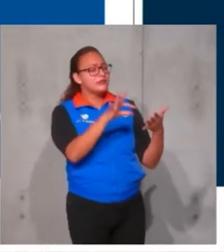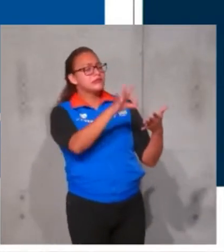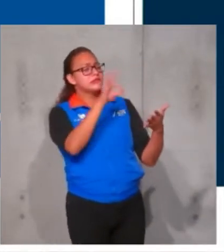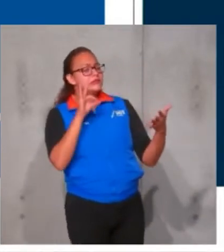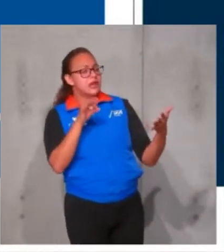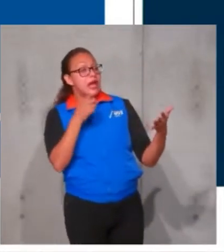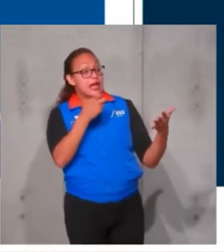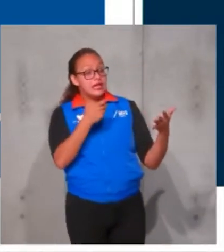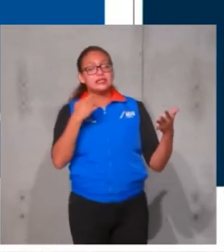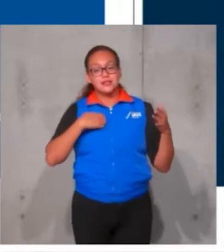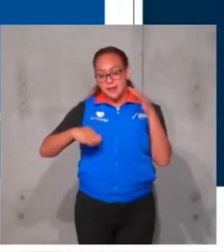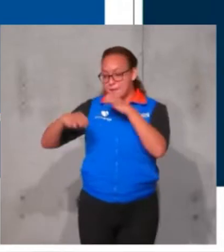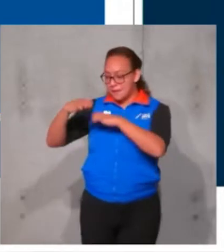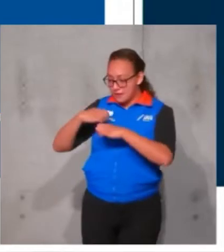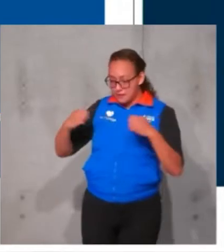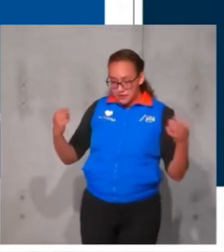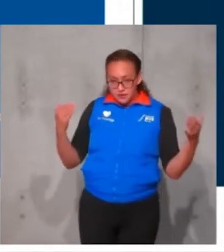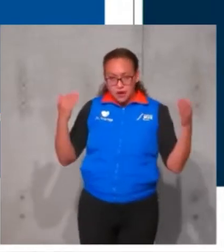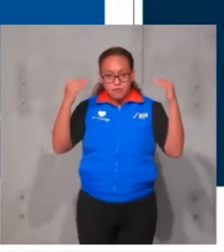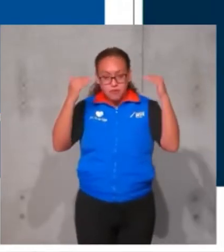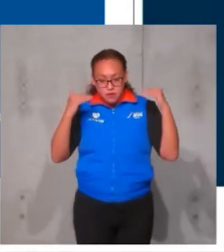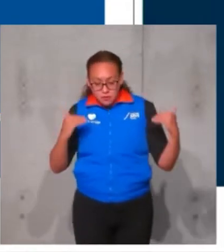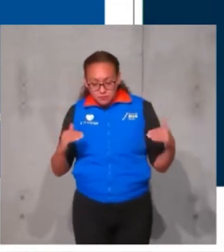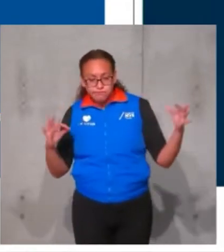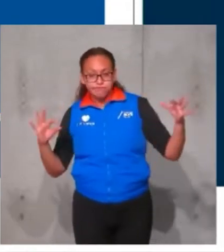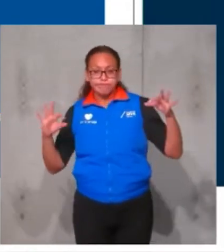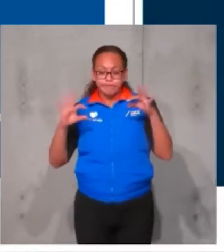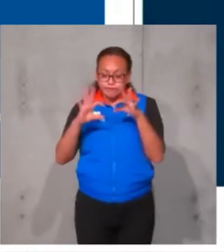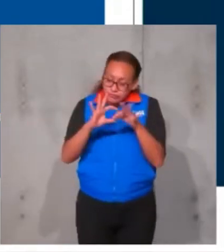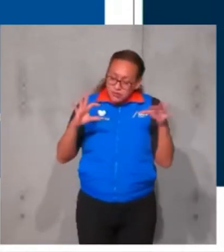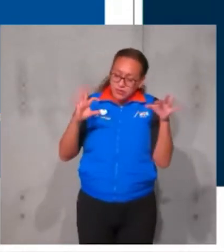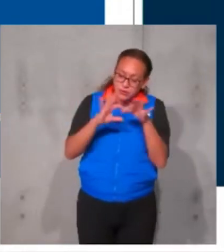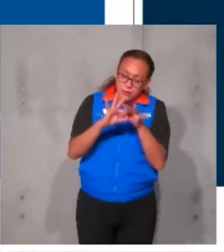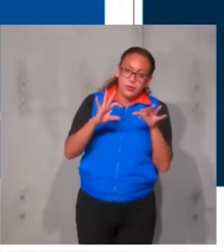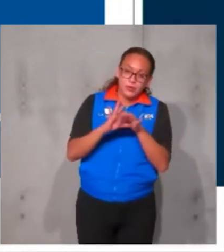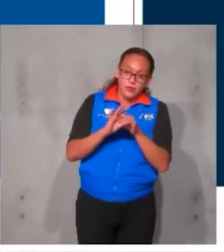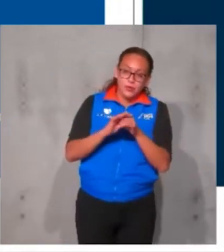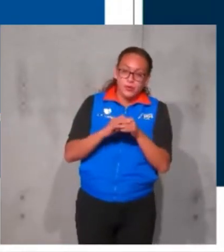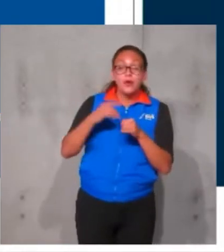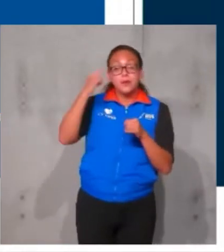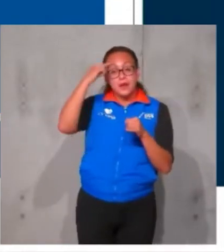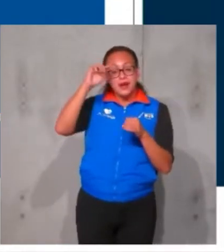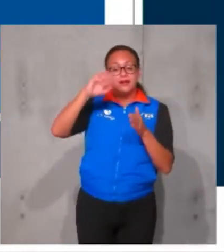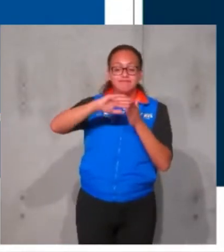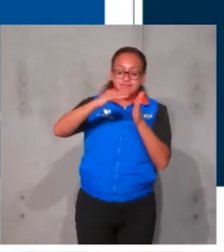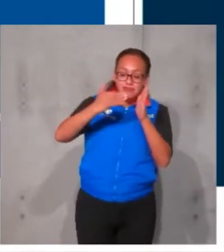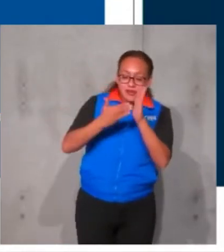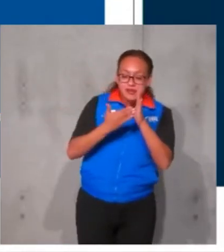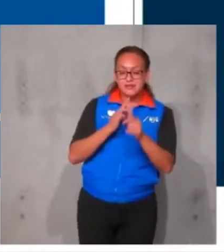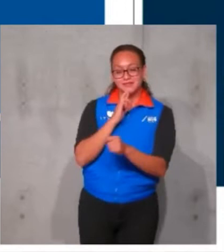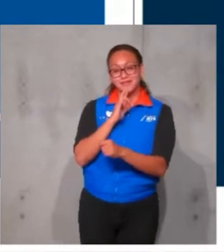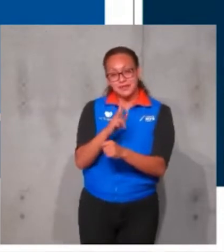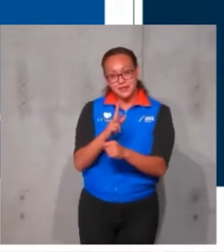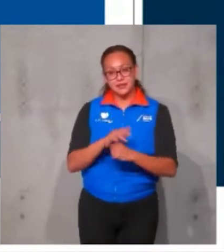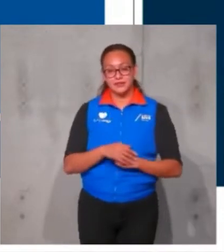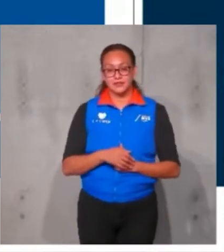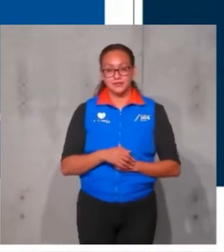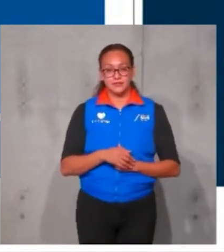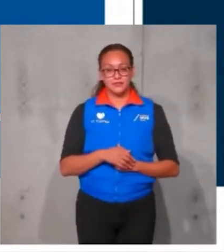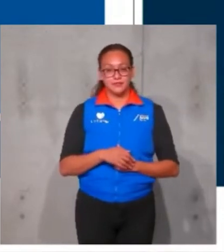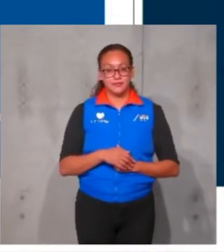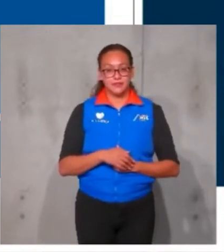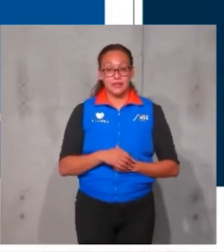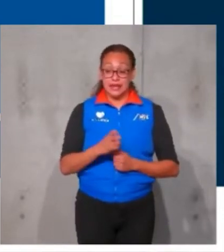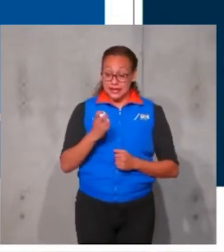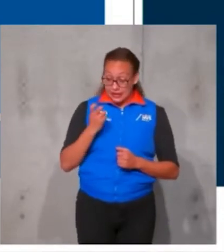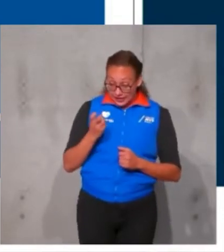yo determiné se alineen con los procesos que lleva a cabo la organización, se alinea las estrategias que estamos